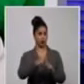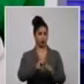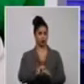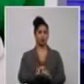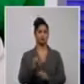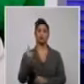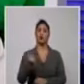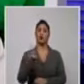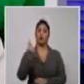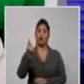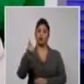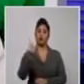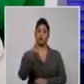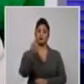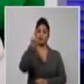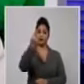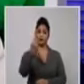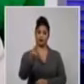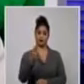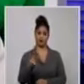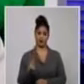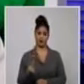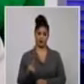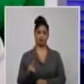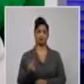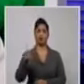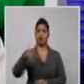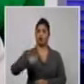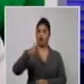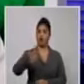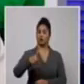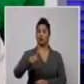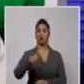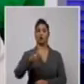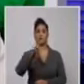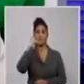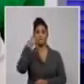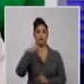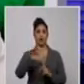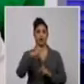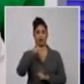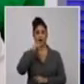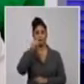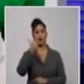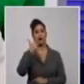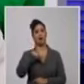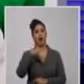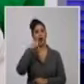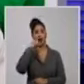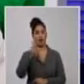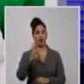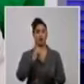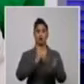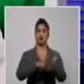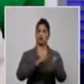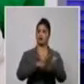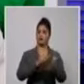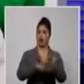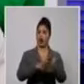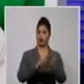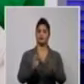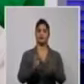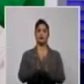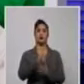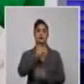de cada uno de los municipios Jaruco, Batabanó, Quibicán y Melena, provincia también con